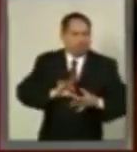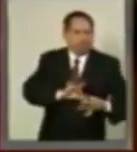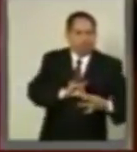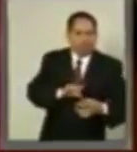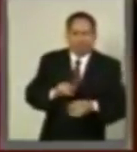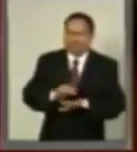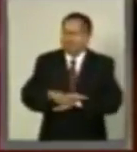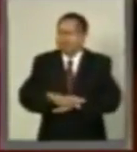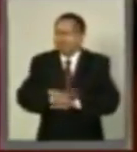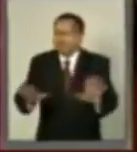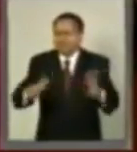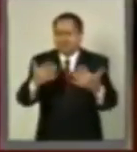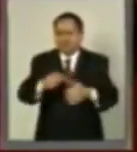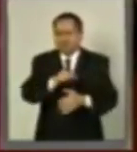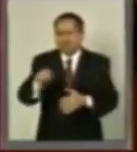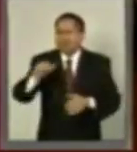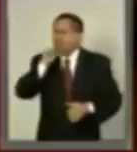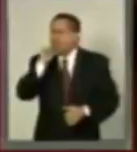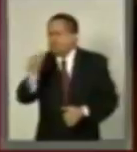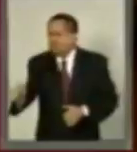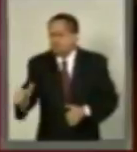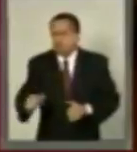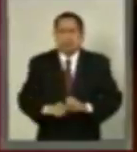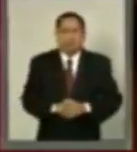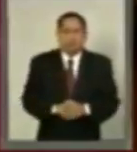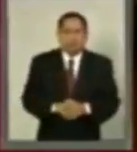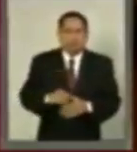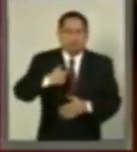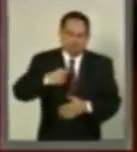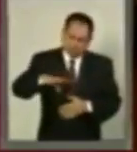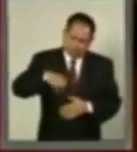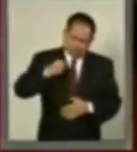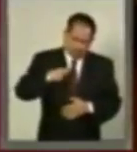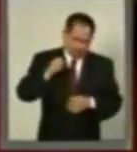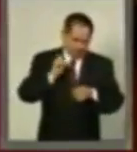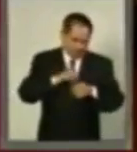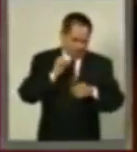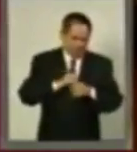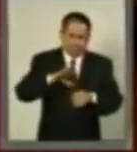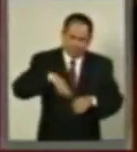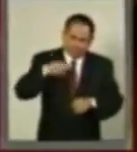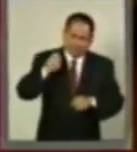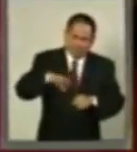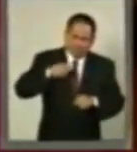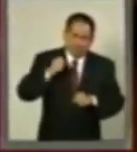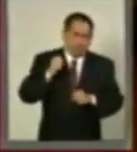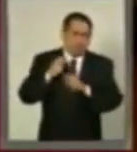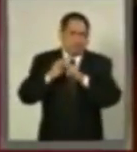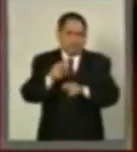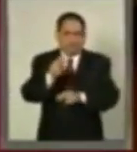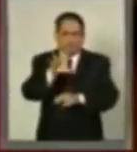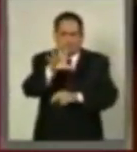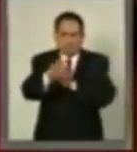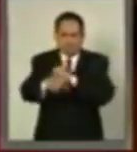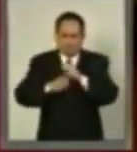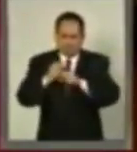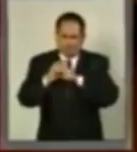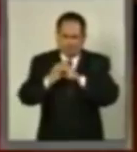las empresas ahí referidas. Lo que he logrado ha sido con mi propio esfuerzo durante más de 35 años de trabajo.